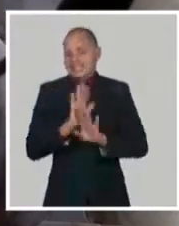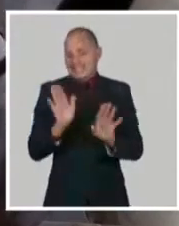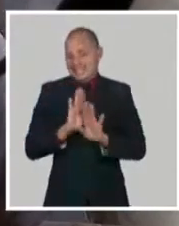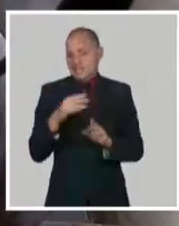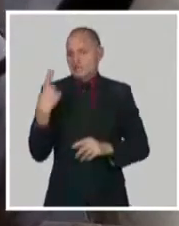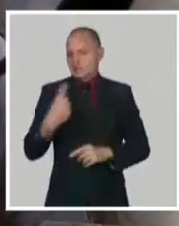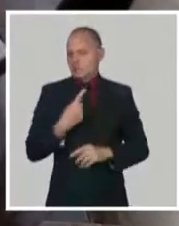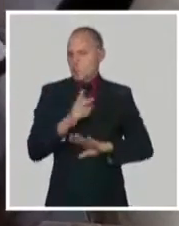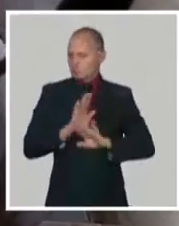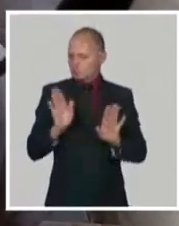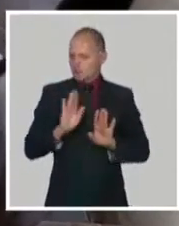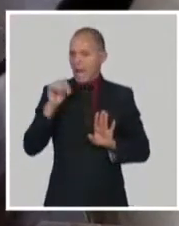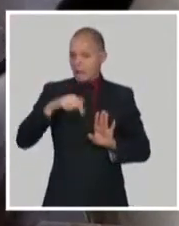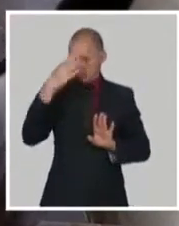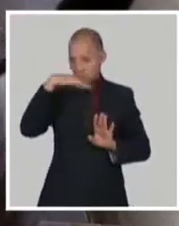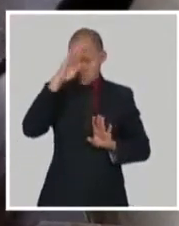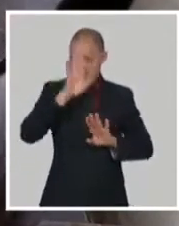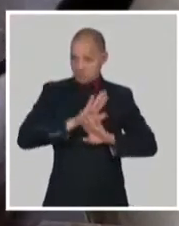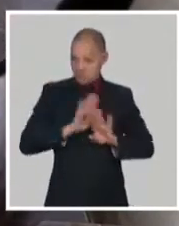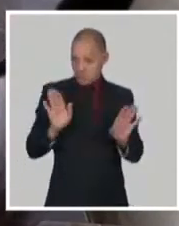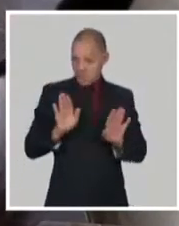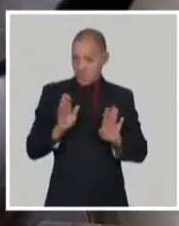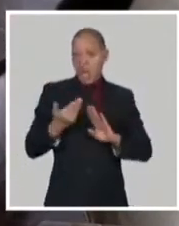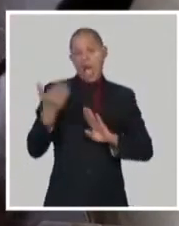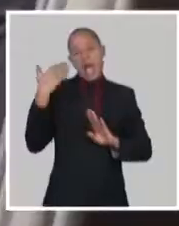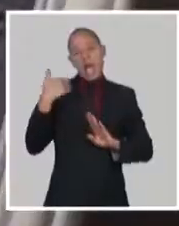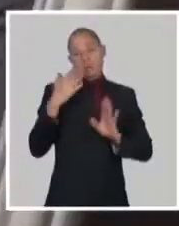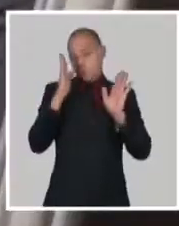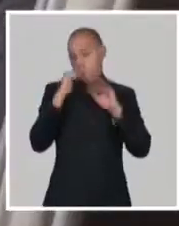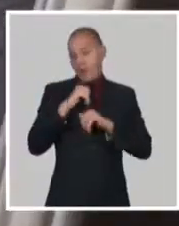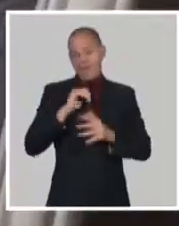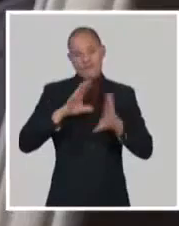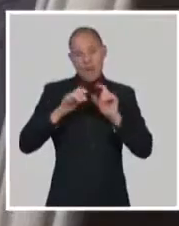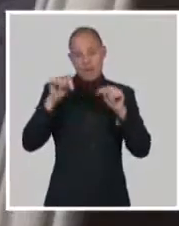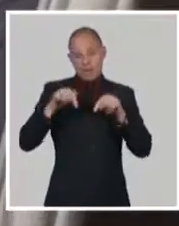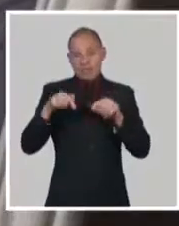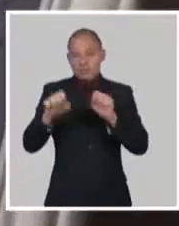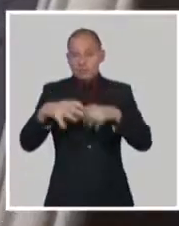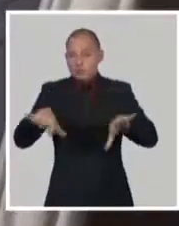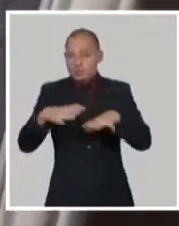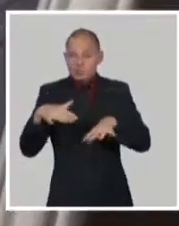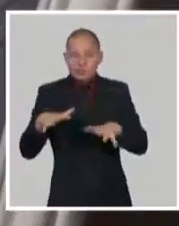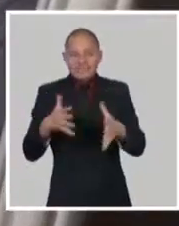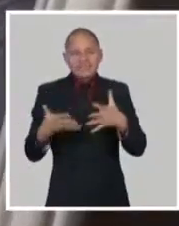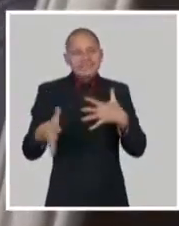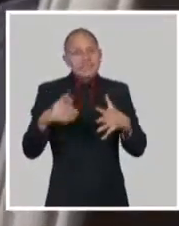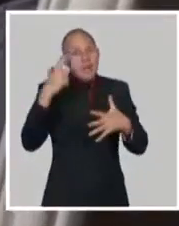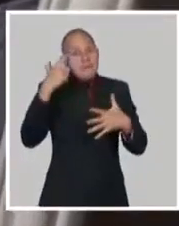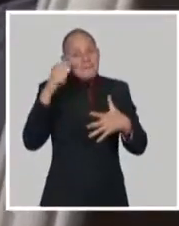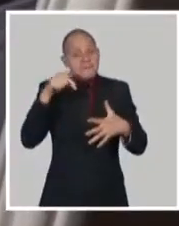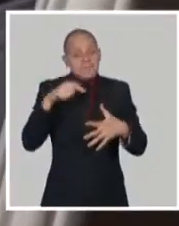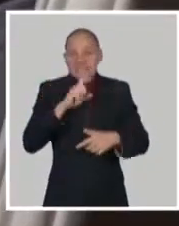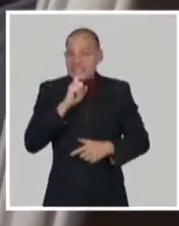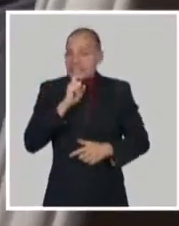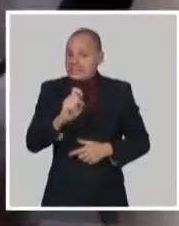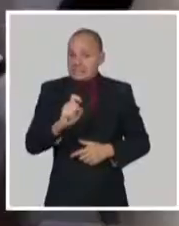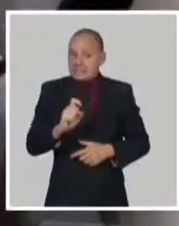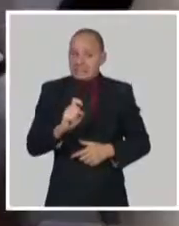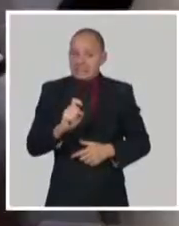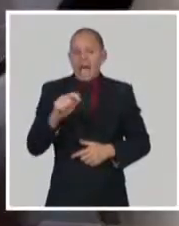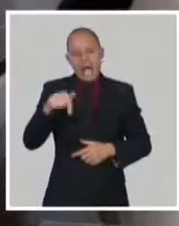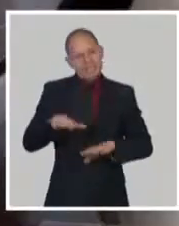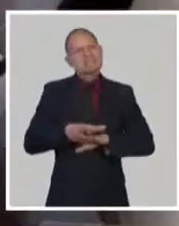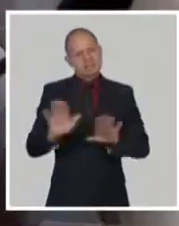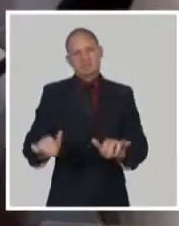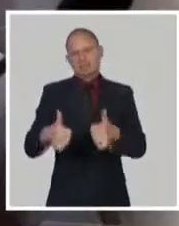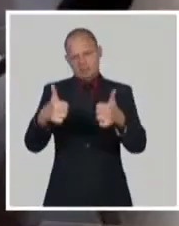adquirido esas condiciones en Cuba en este momento. No las teníamos. No las teníamos cuando empezó. No las teníamos, pero pensábamos bueno, que no íbamos a llegar a tener en este momento,